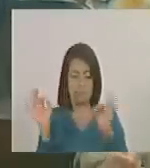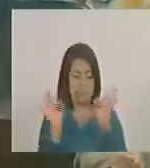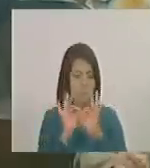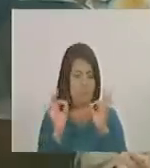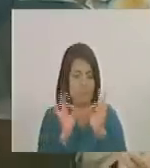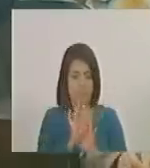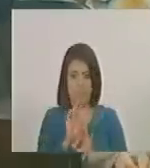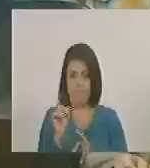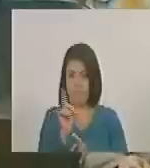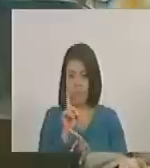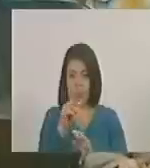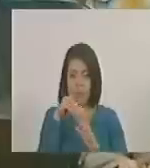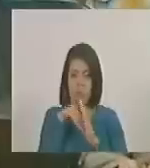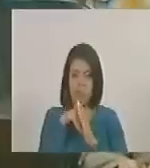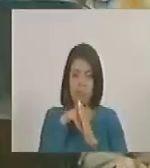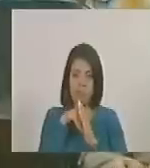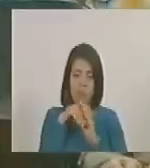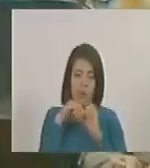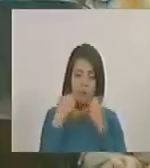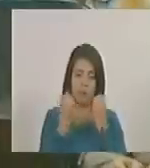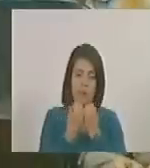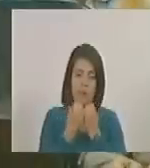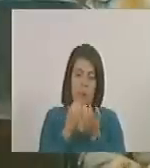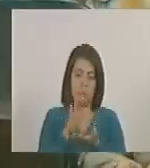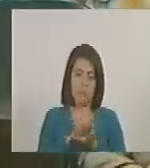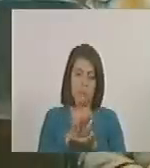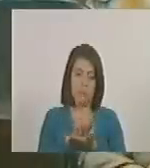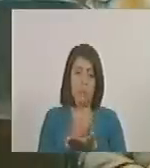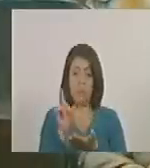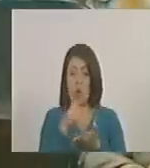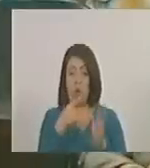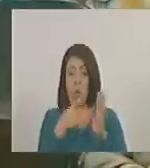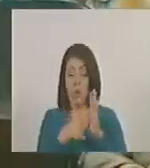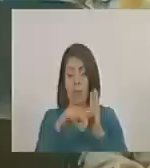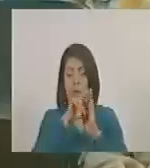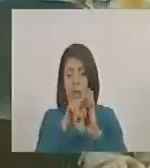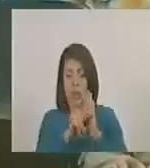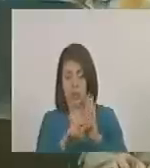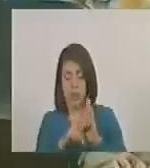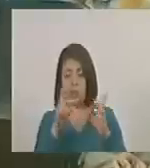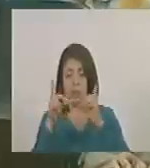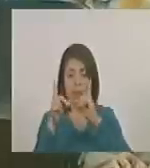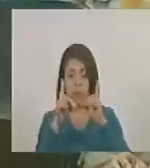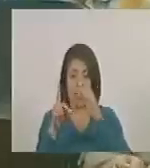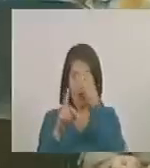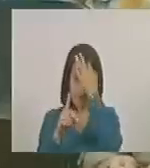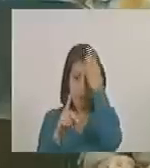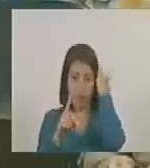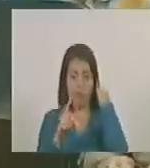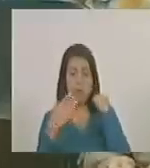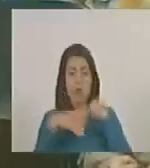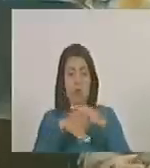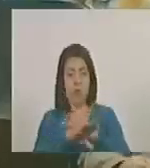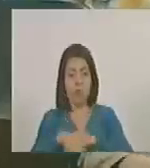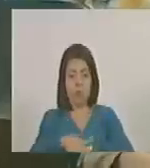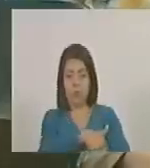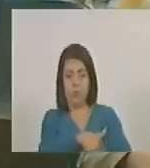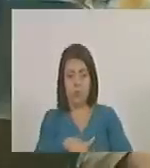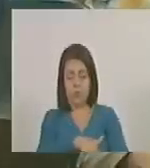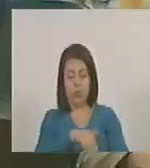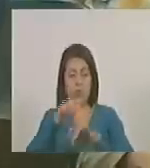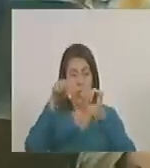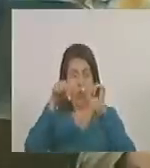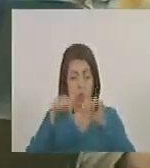nada, no nos quedamos encerrados en ninguna oficina, sino cumplimos con nuestro reglamento de interior y debates y nos fuimos a la calle. Y